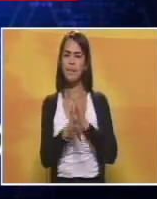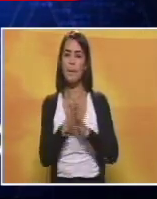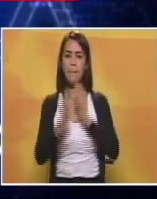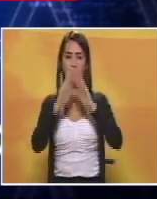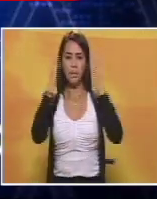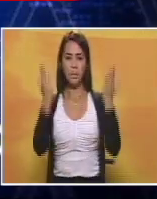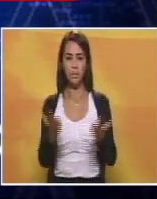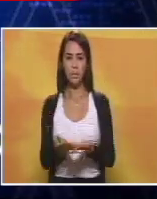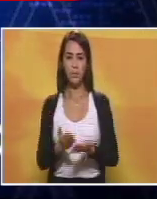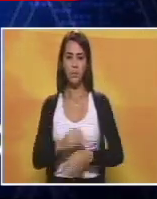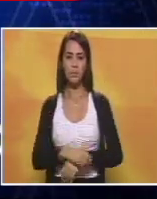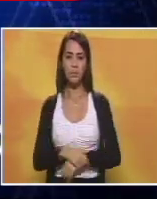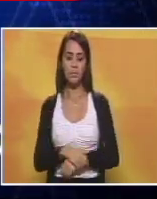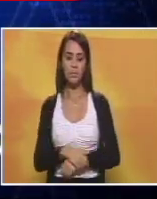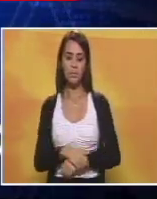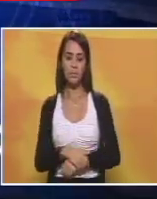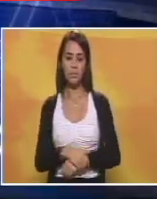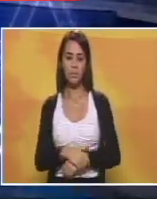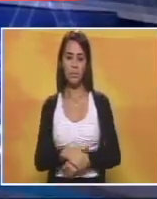i